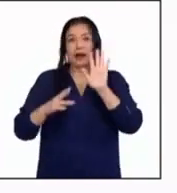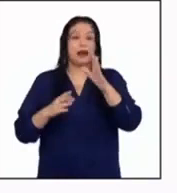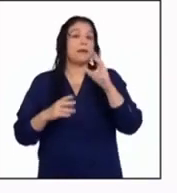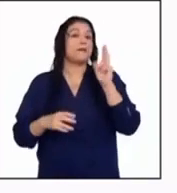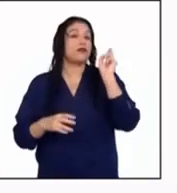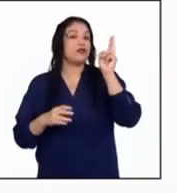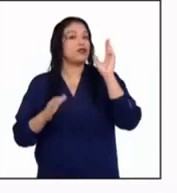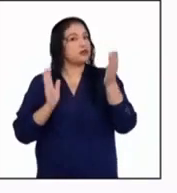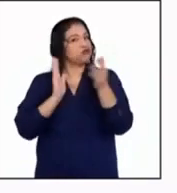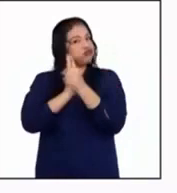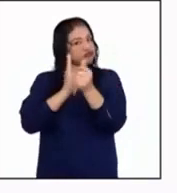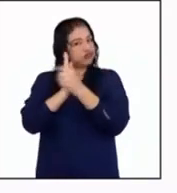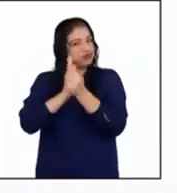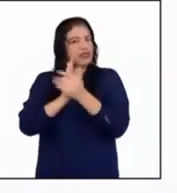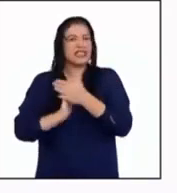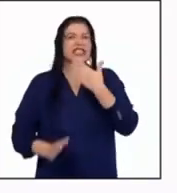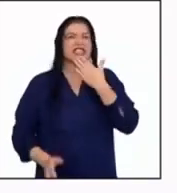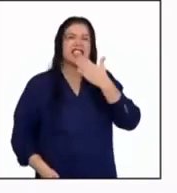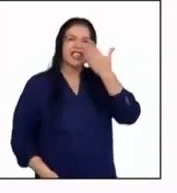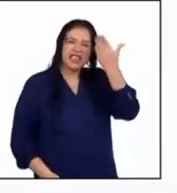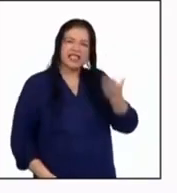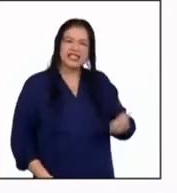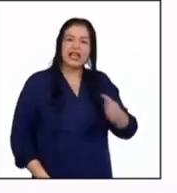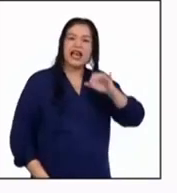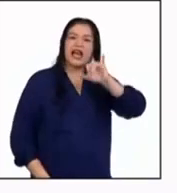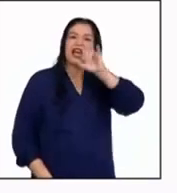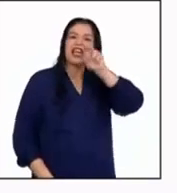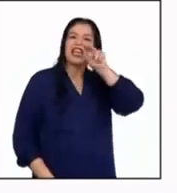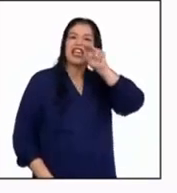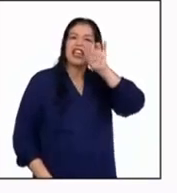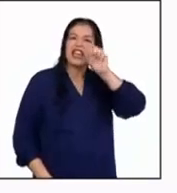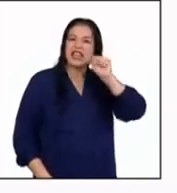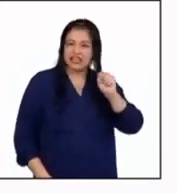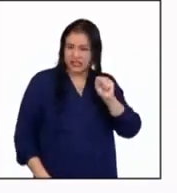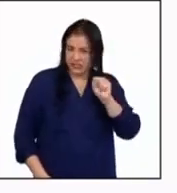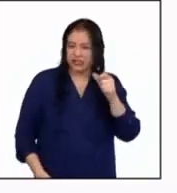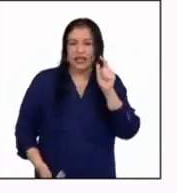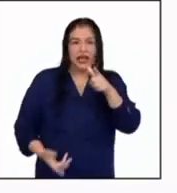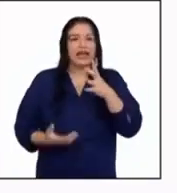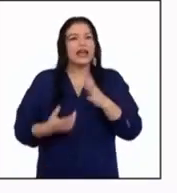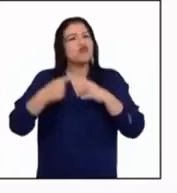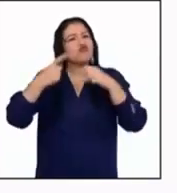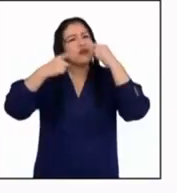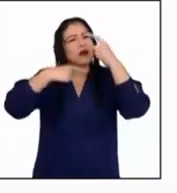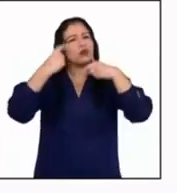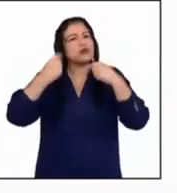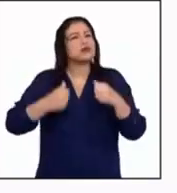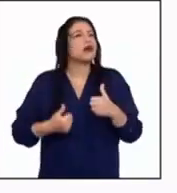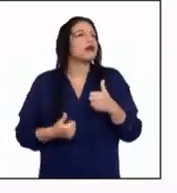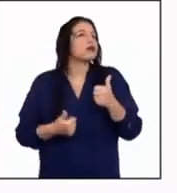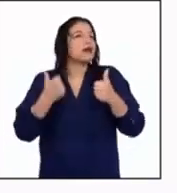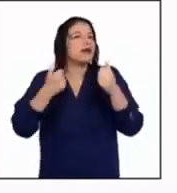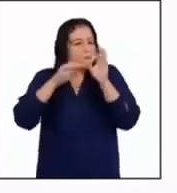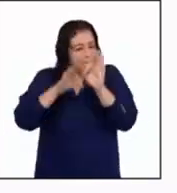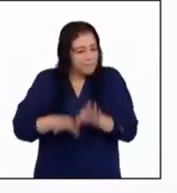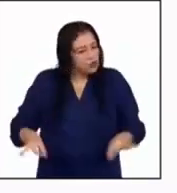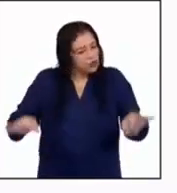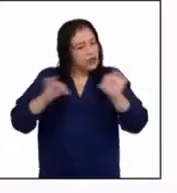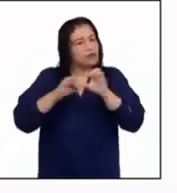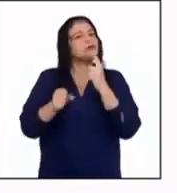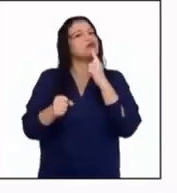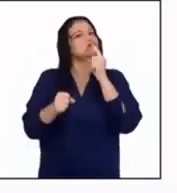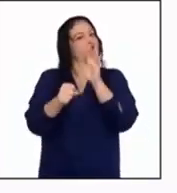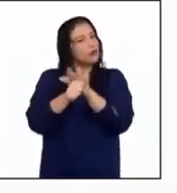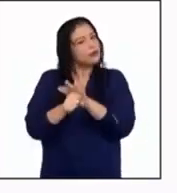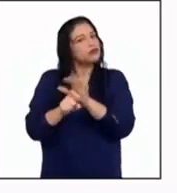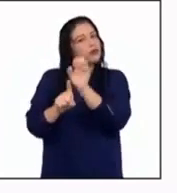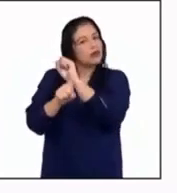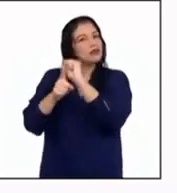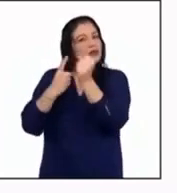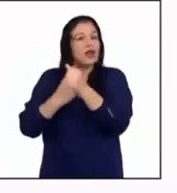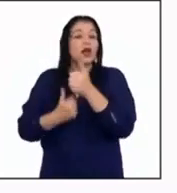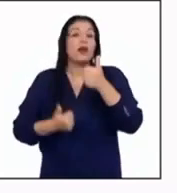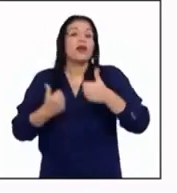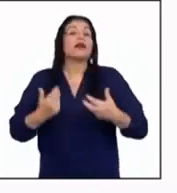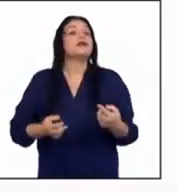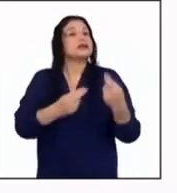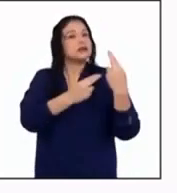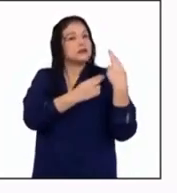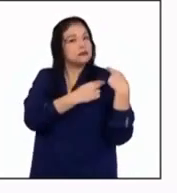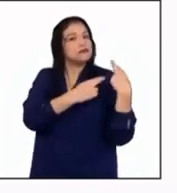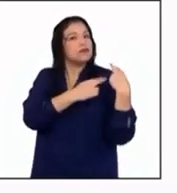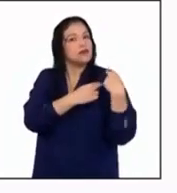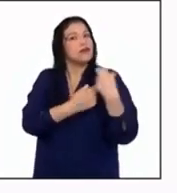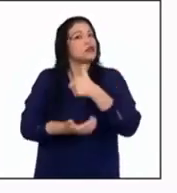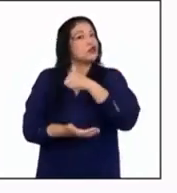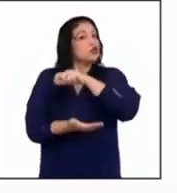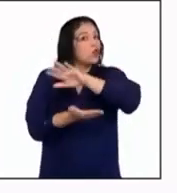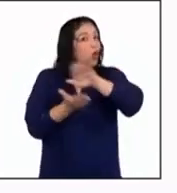es Inés Lazarte y nos contará un poco más sobre la importancia del compromiso con la sociedad y el deber ser de